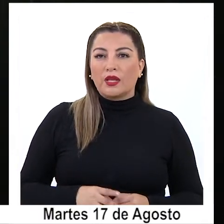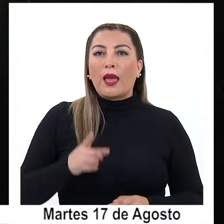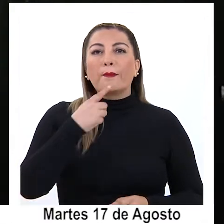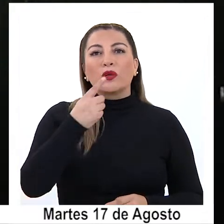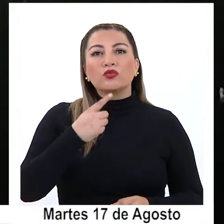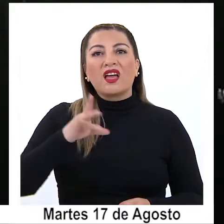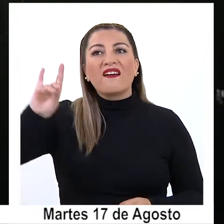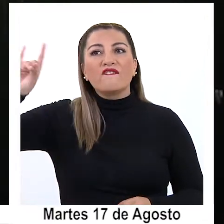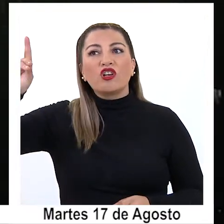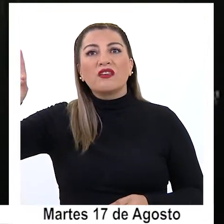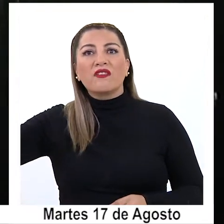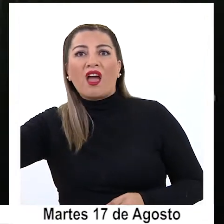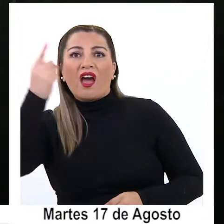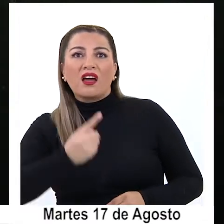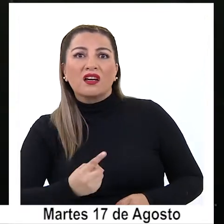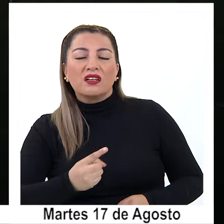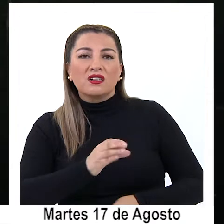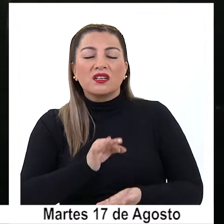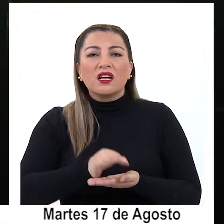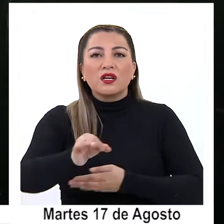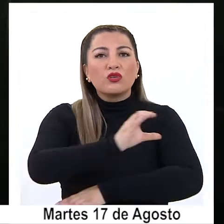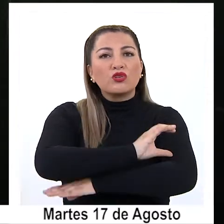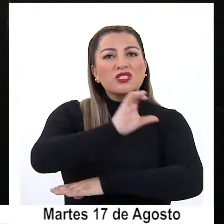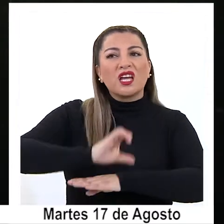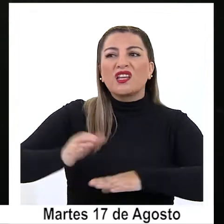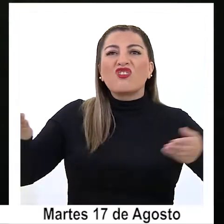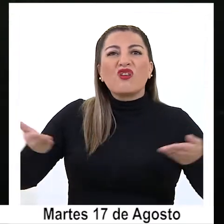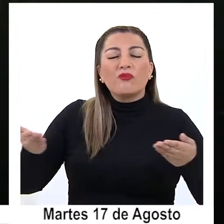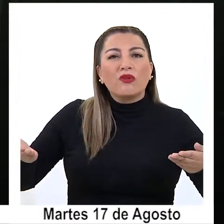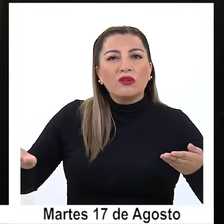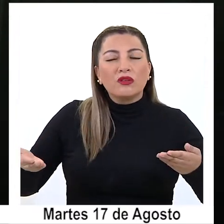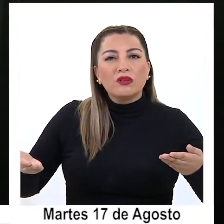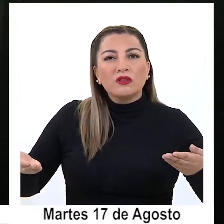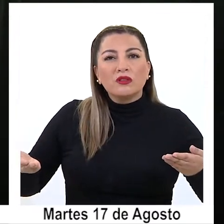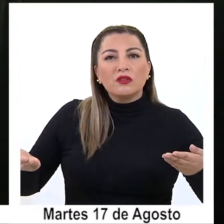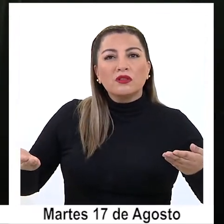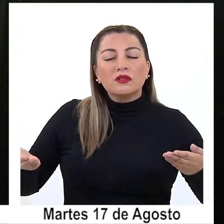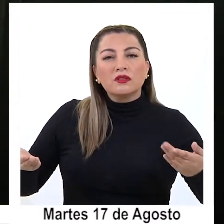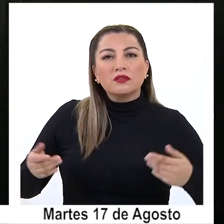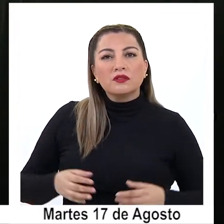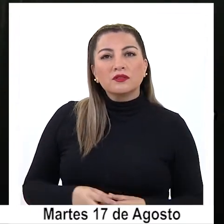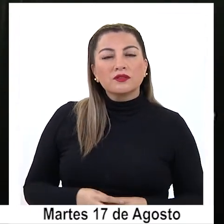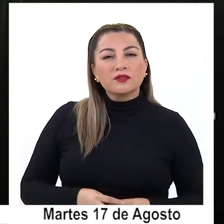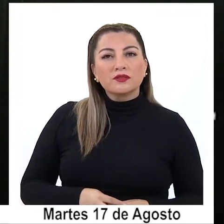Bolivia a Colchane? ¿Cómo cruzaron? De Bolivia.